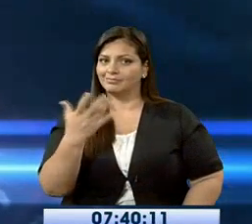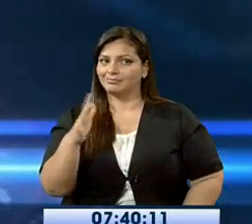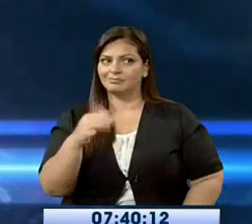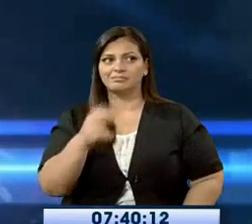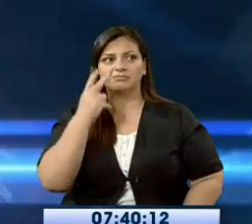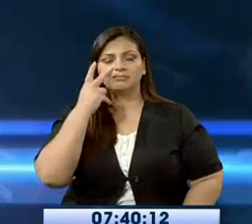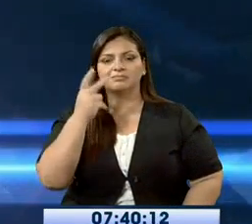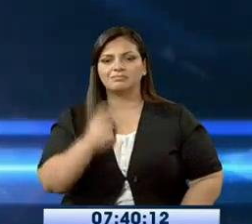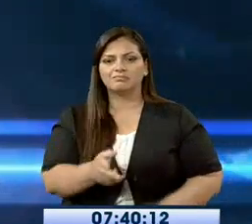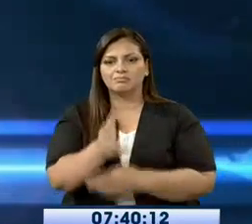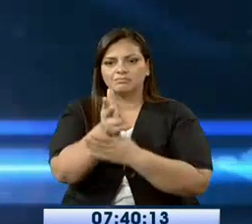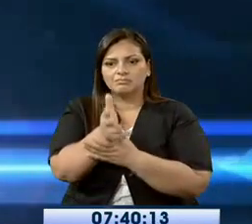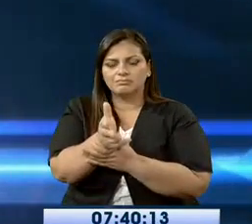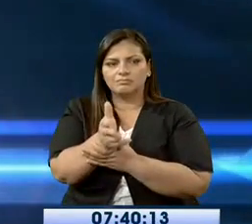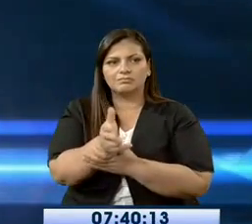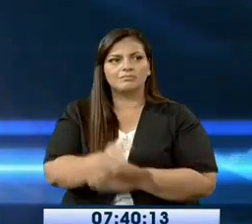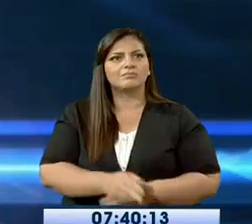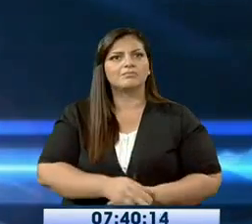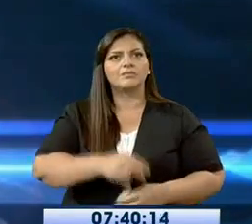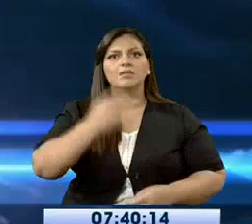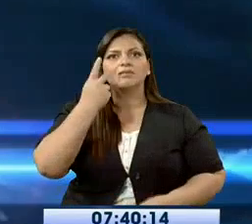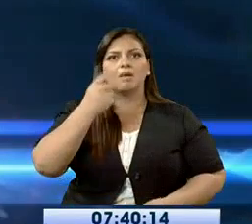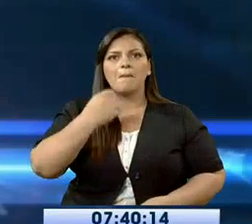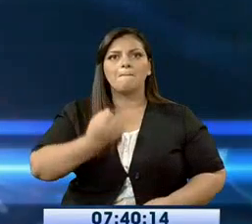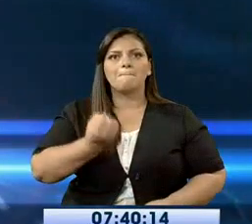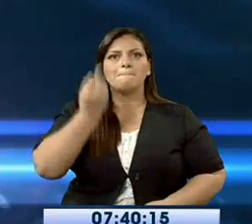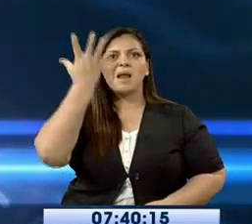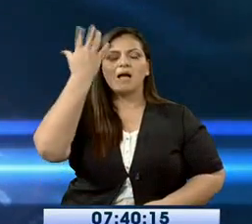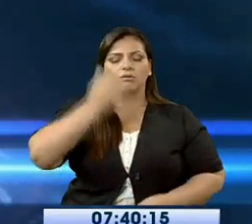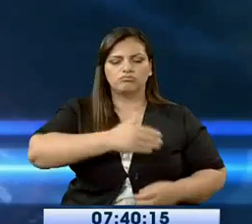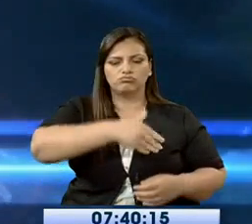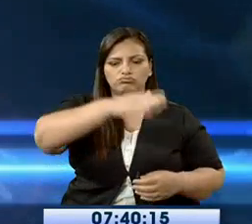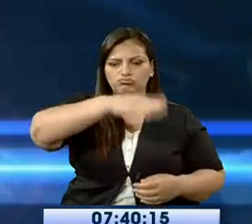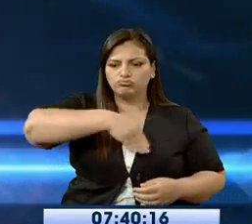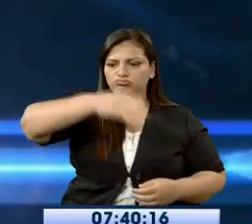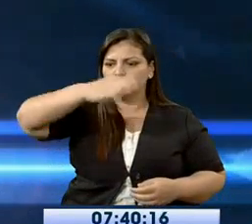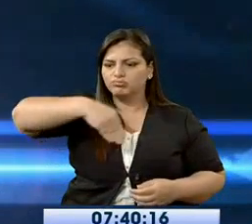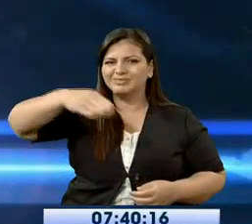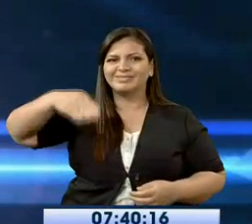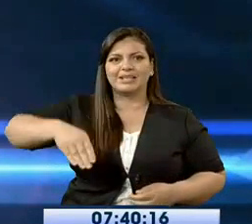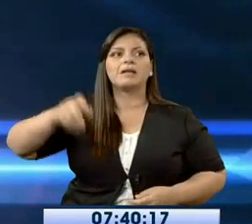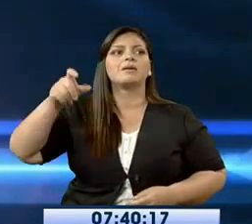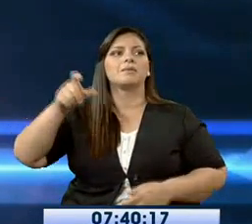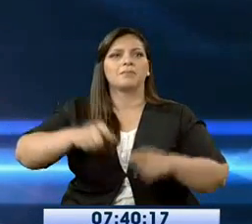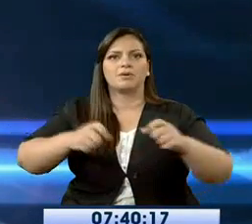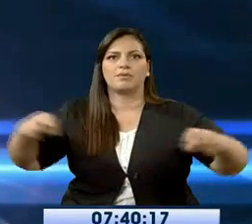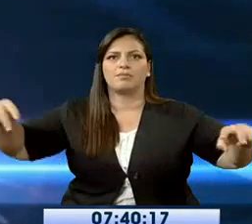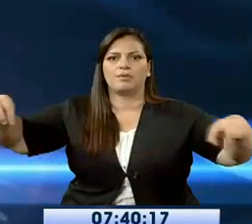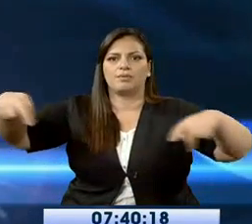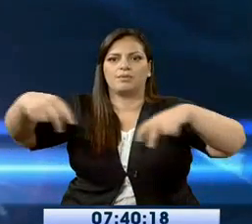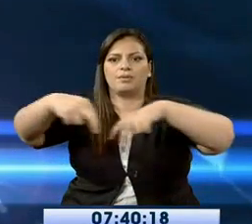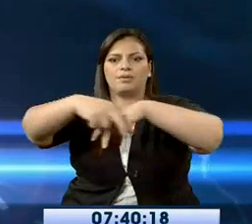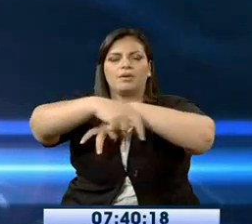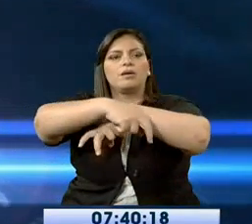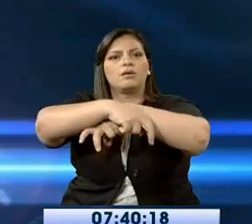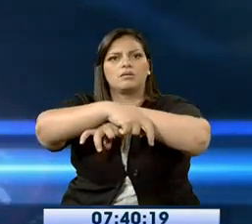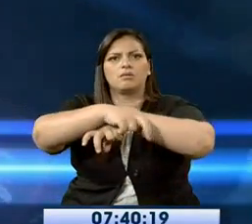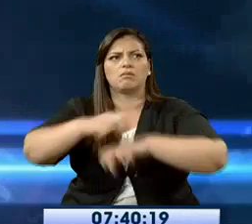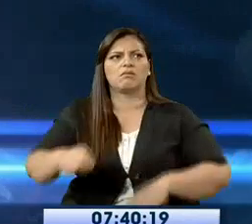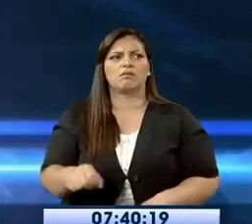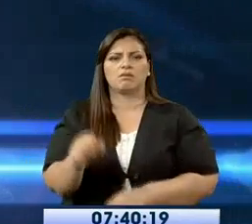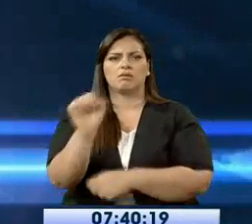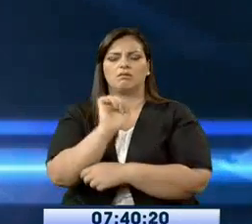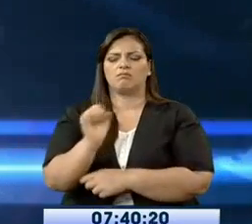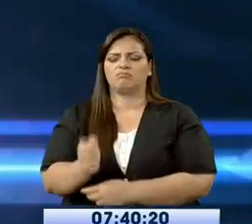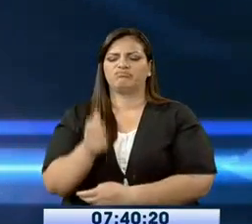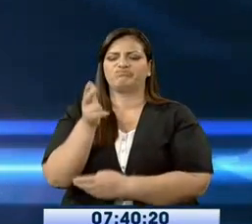vea. Doble infracción. Doble infracción. Sin placa y sobre la línea Zebra. Y se pasa a la roja. Tres infracciones en una. Dios. Tres. ¿Por dónde